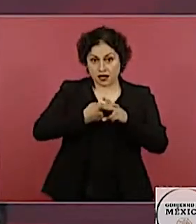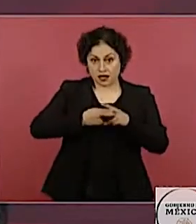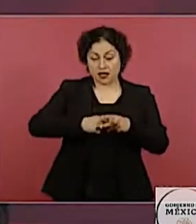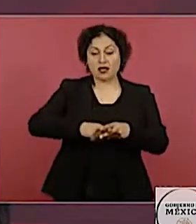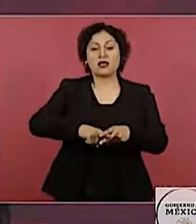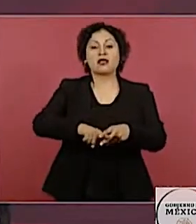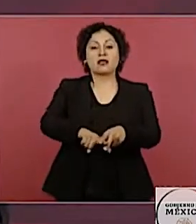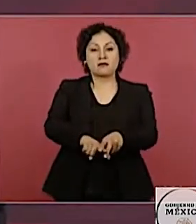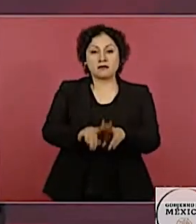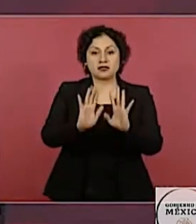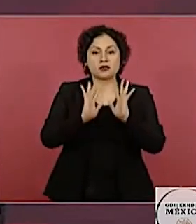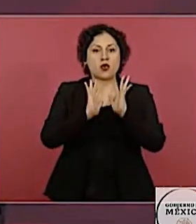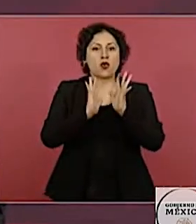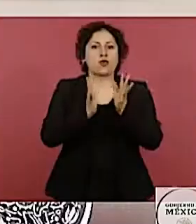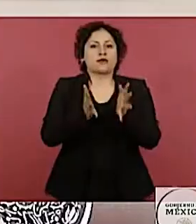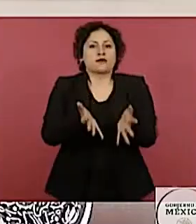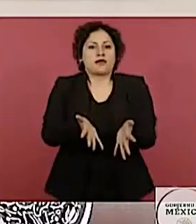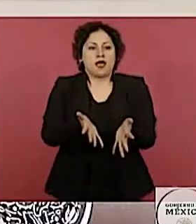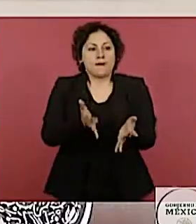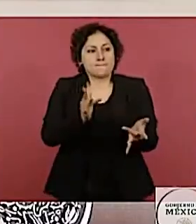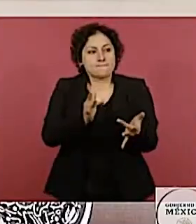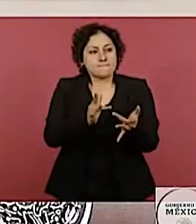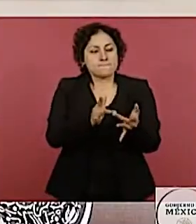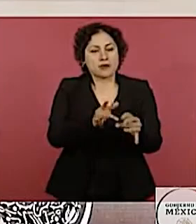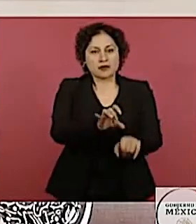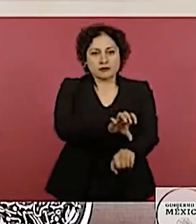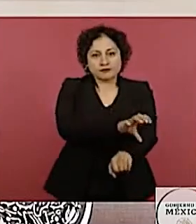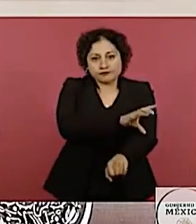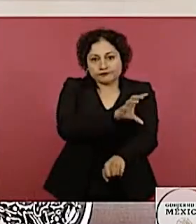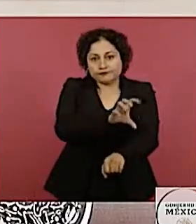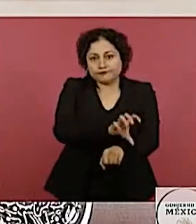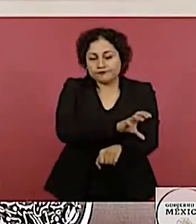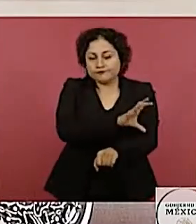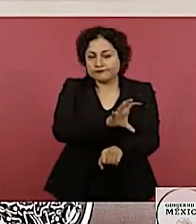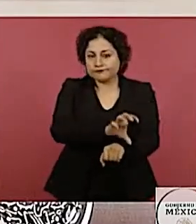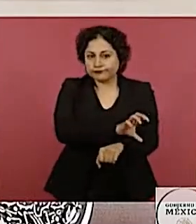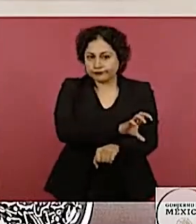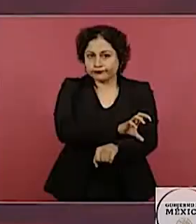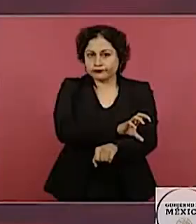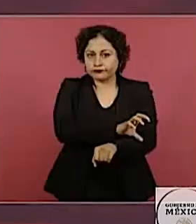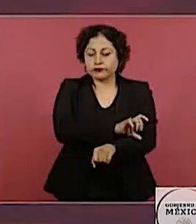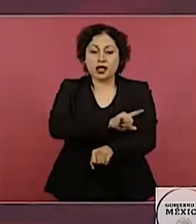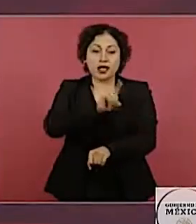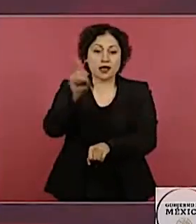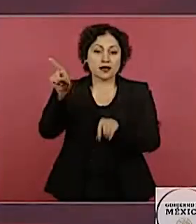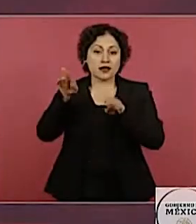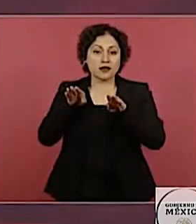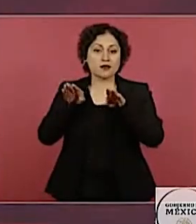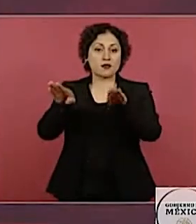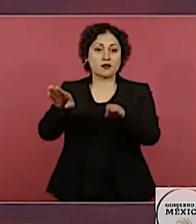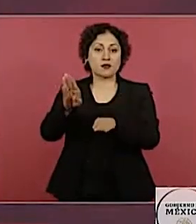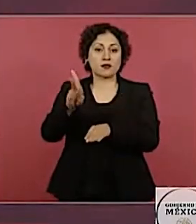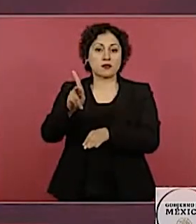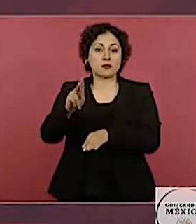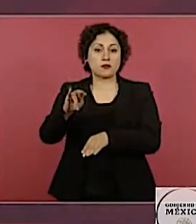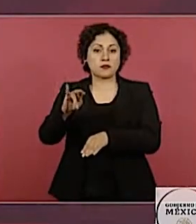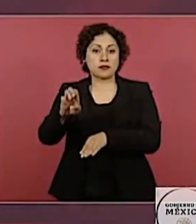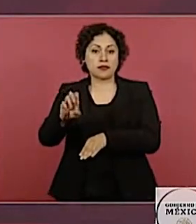sistema eléctrico en el aeropuerto de pie de la cuesta